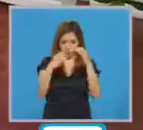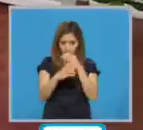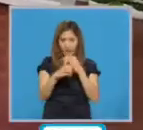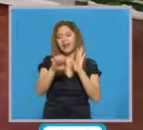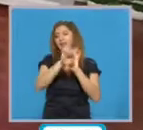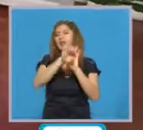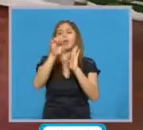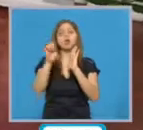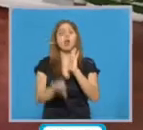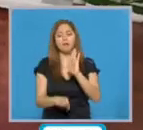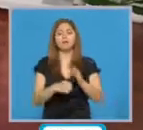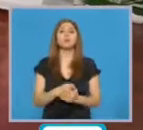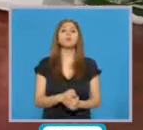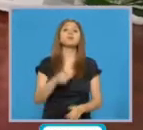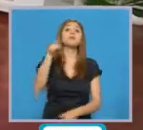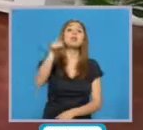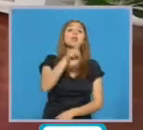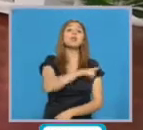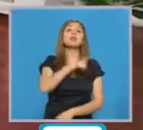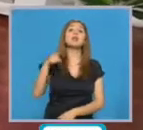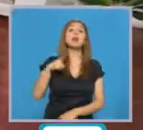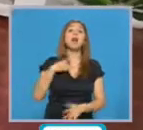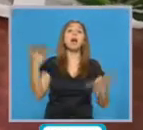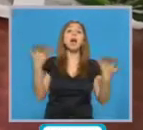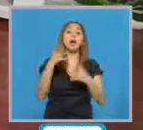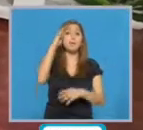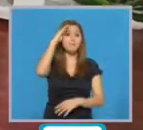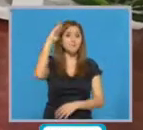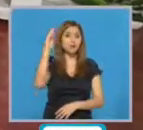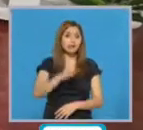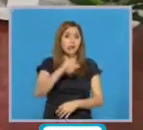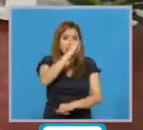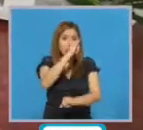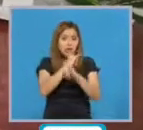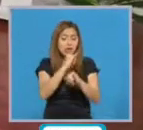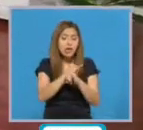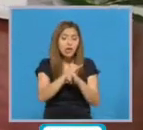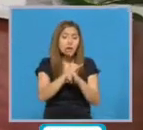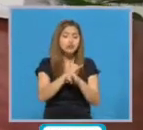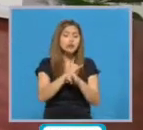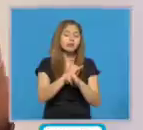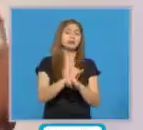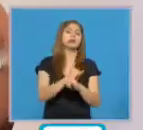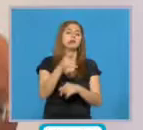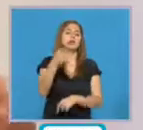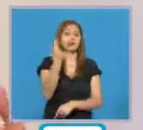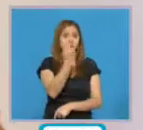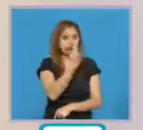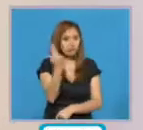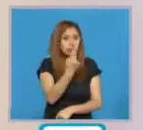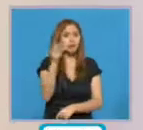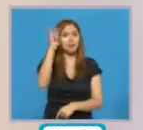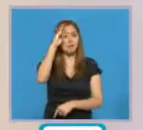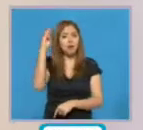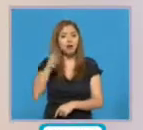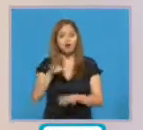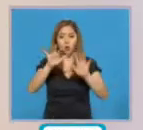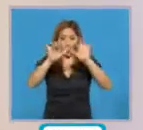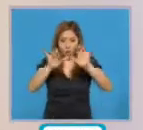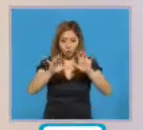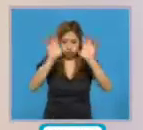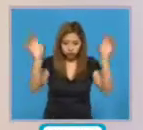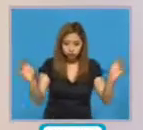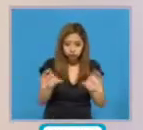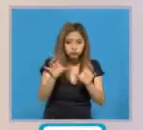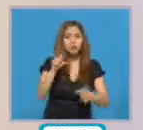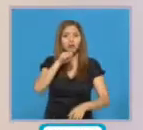te dicen, ahí hay que hacer una maestría en línea, pues también necesitas tú mucha disciplina para meterte a la computadora, lo mismo para trabajar